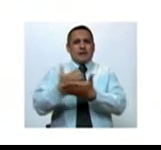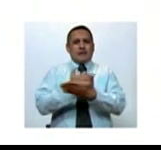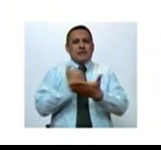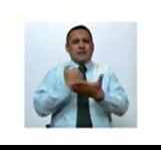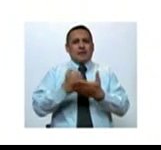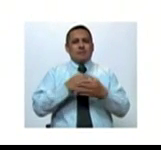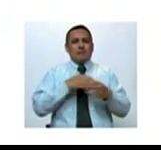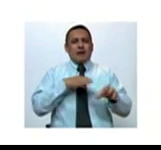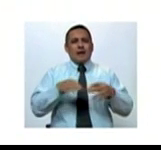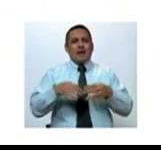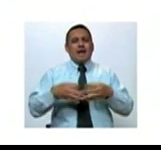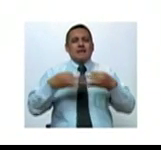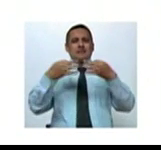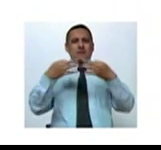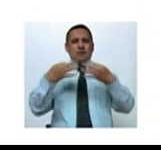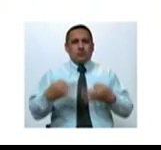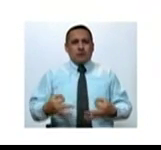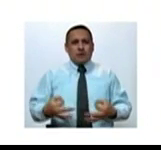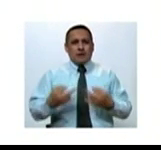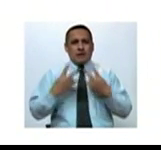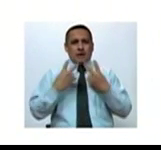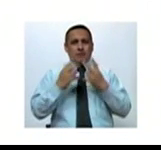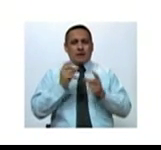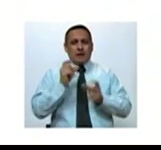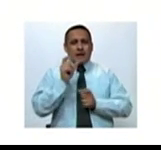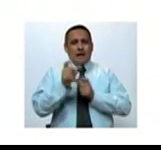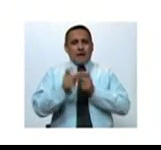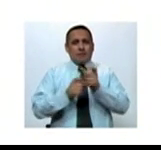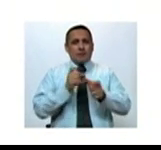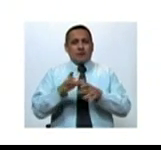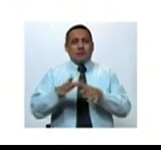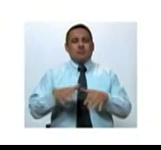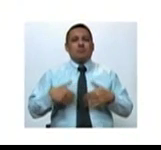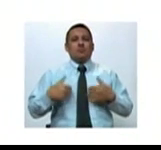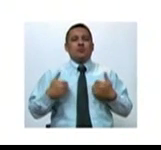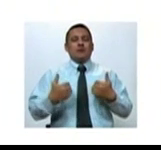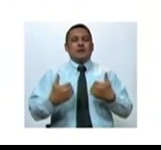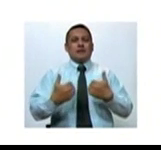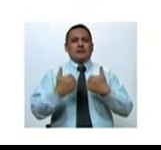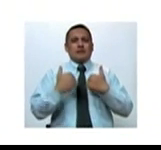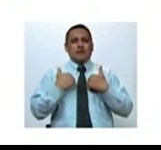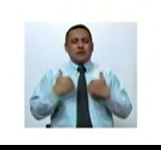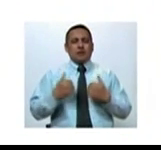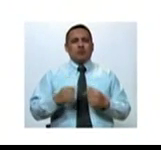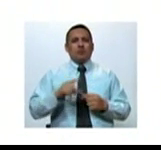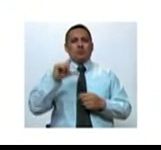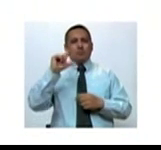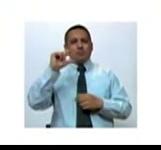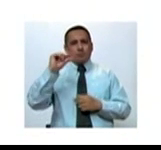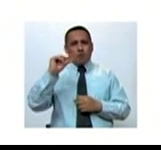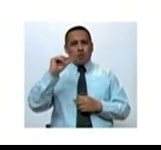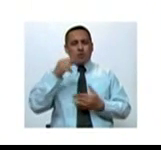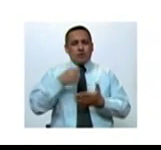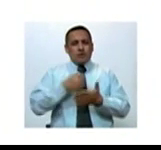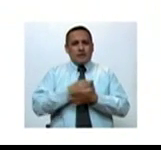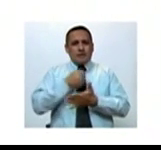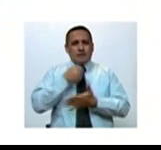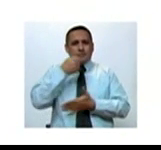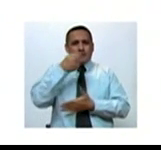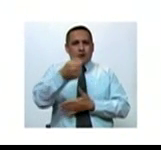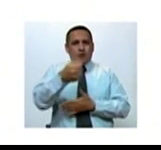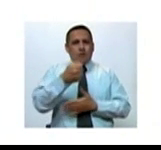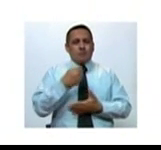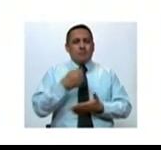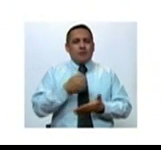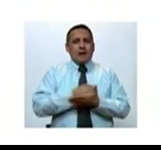inembargable para asegurar que toda persona pueda tener un mínimo de